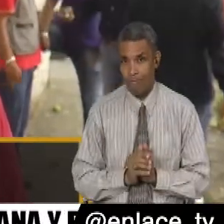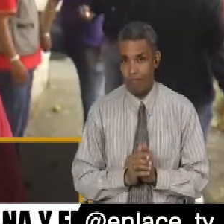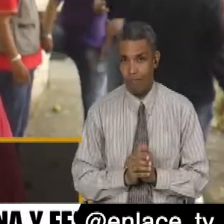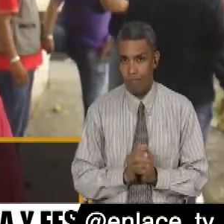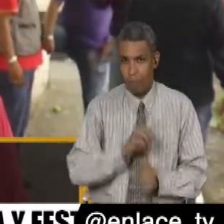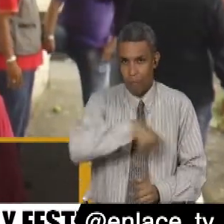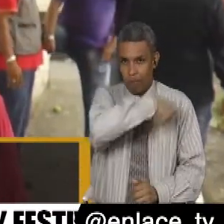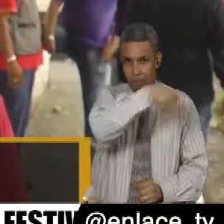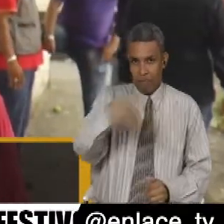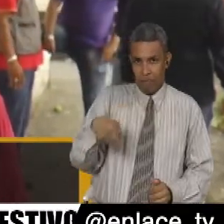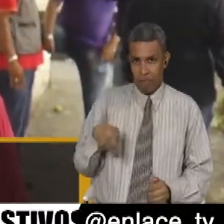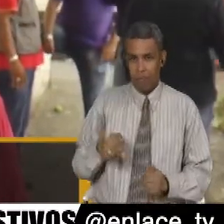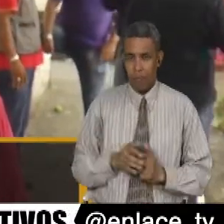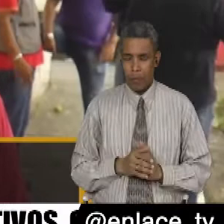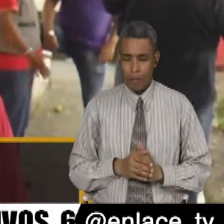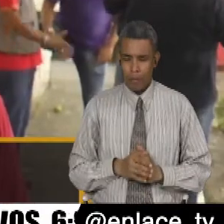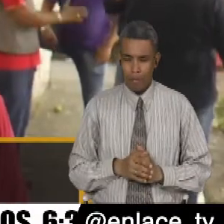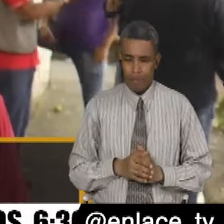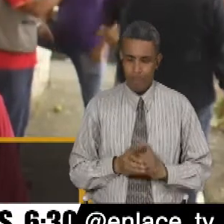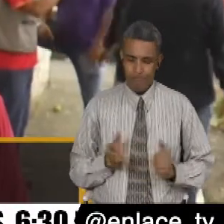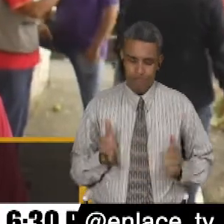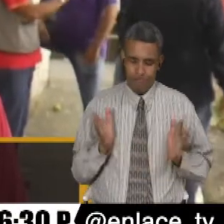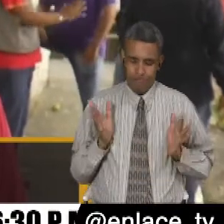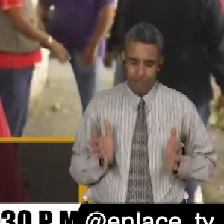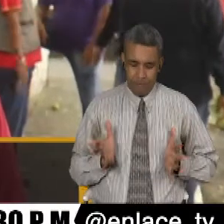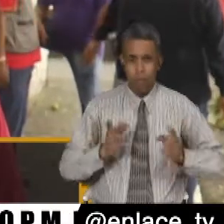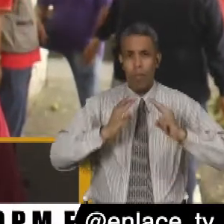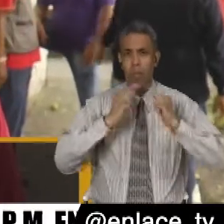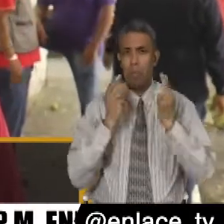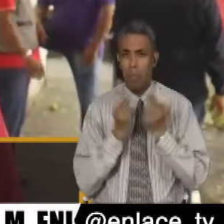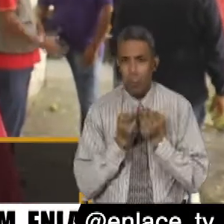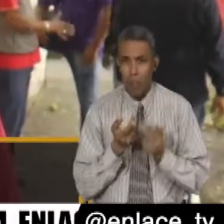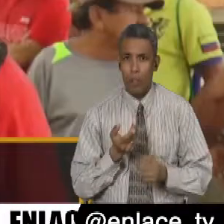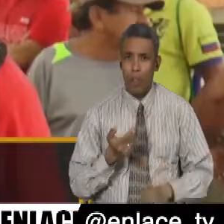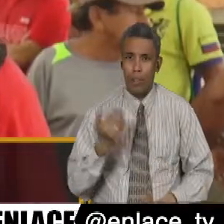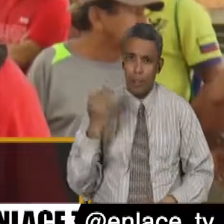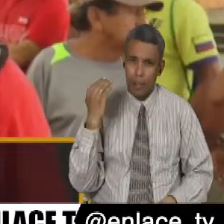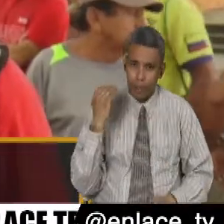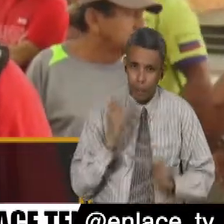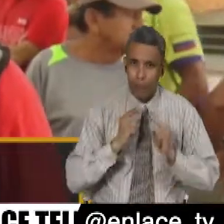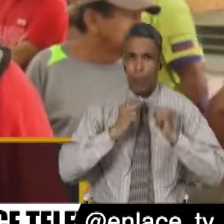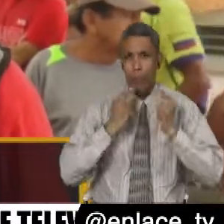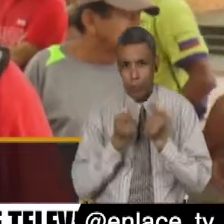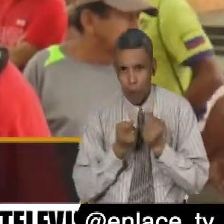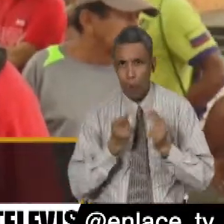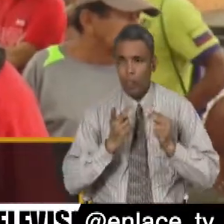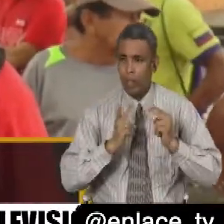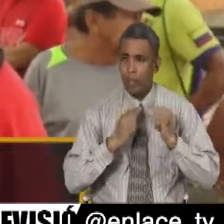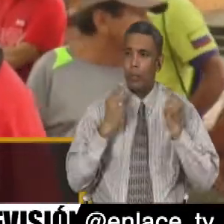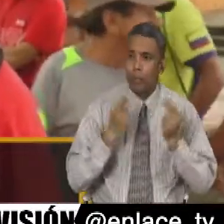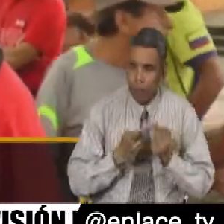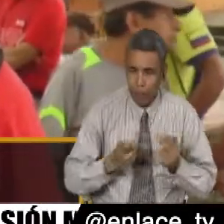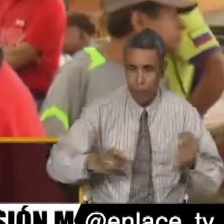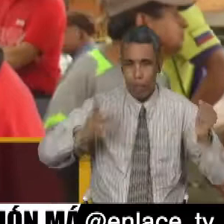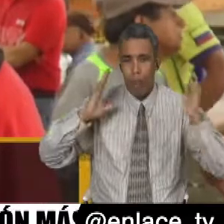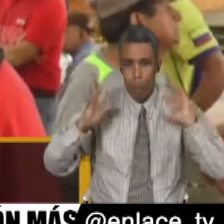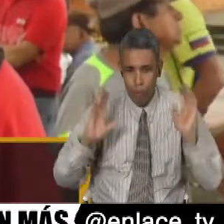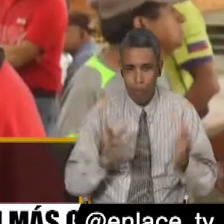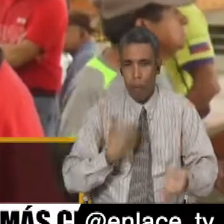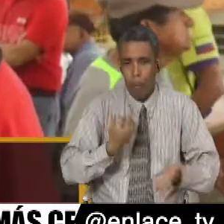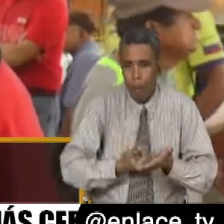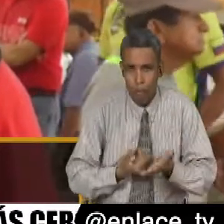de que es reuniones reuniones y no hay nada concreto bueno esto es muy claro y se ha venido diciendo